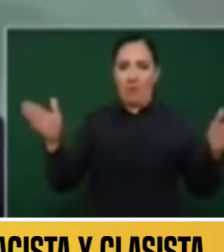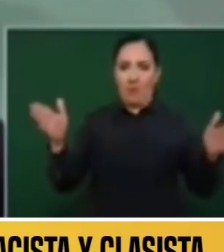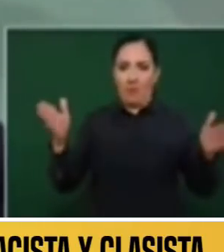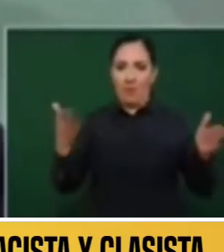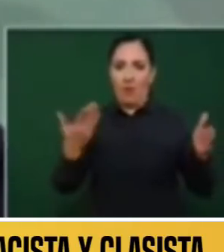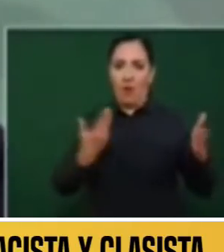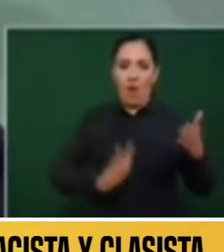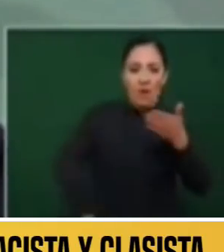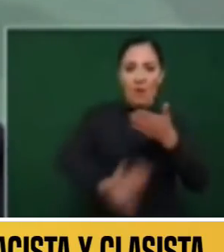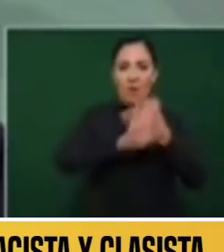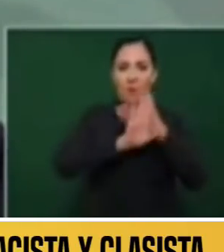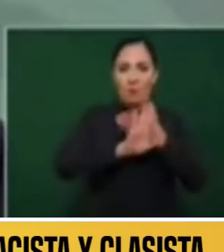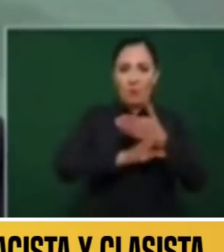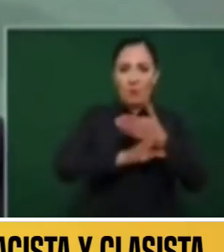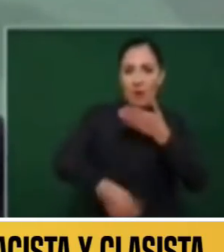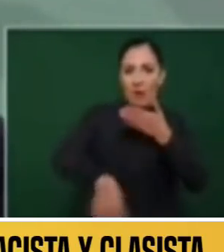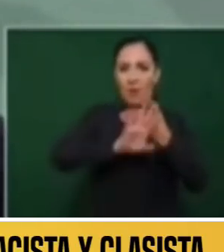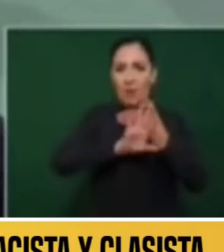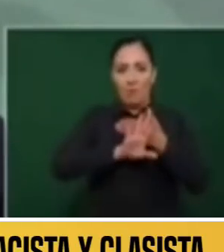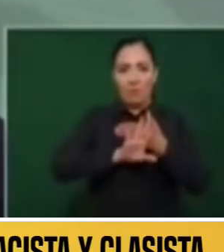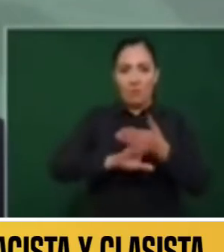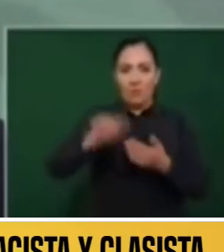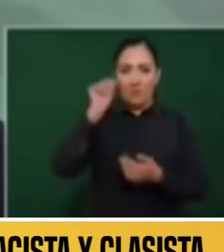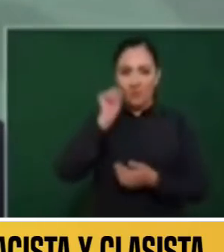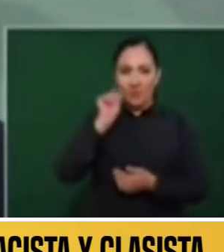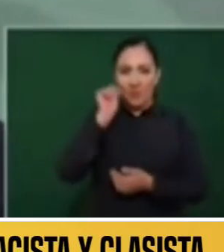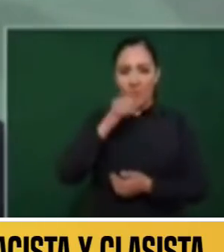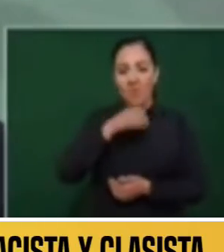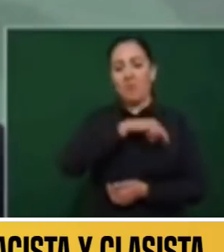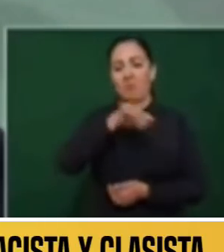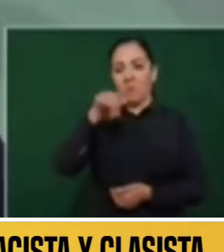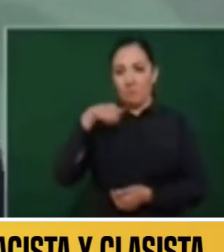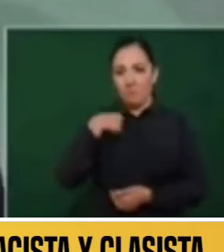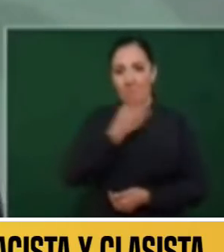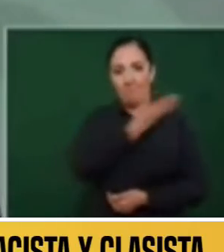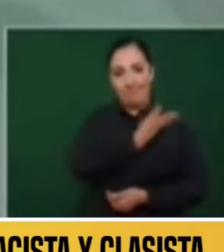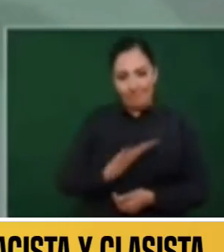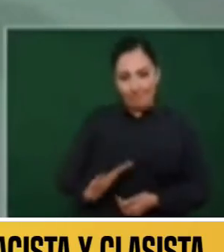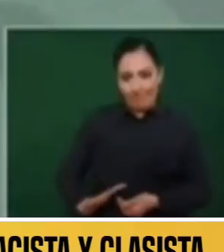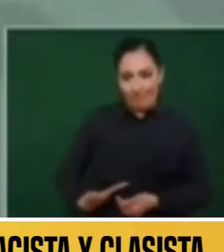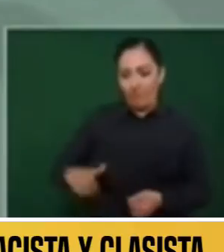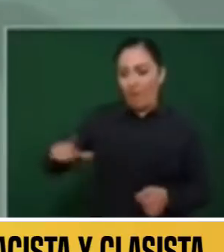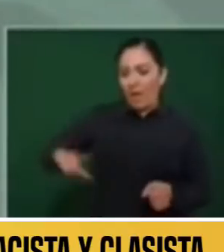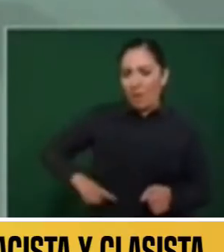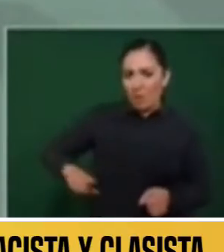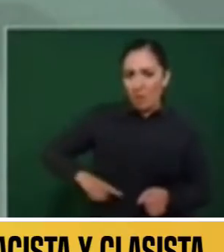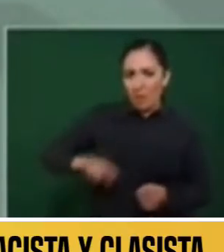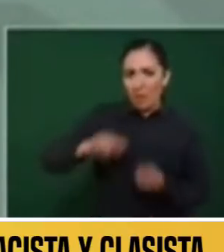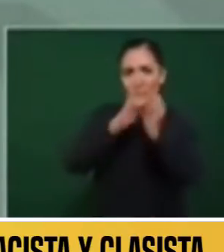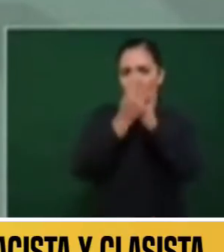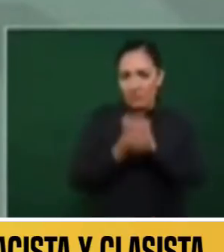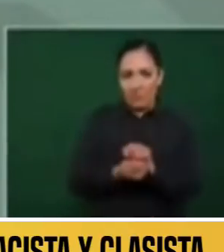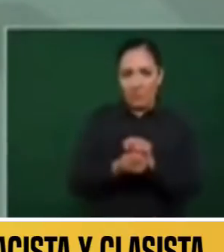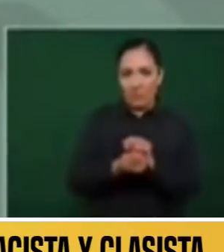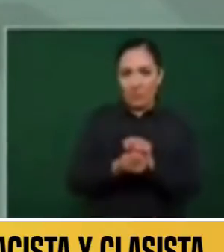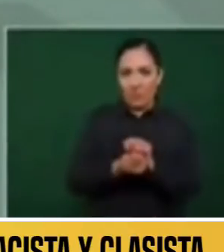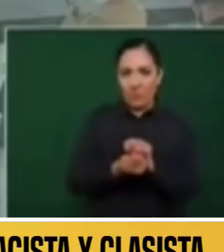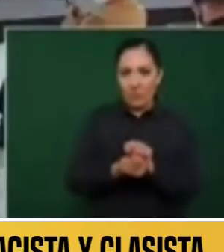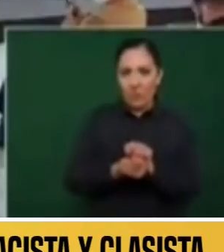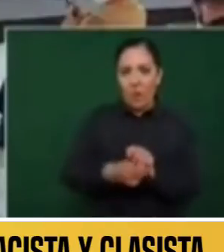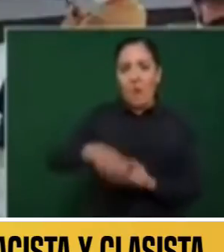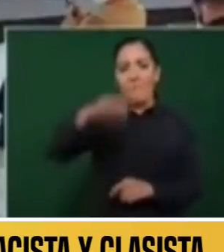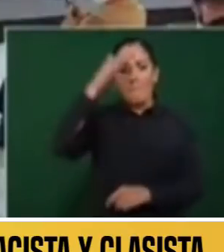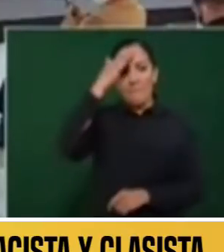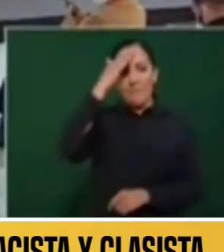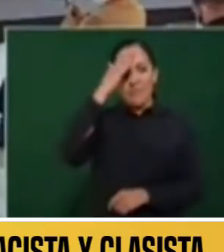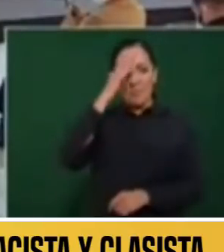están en contra de nosotros y consideramos que es indebido que un